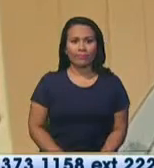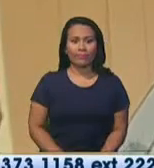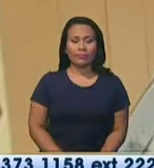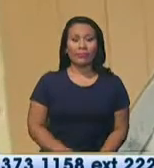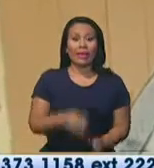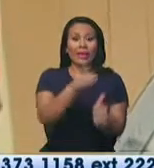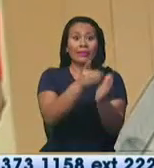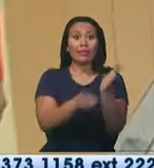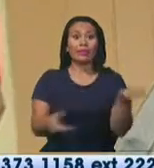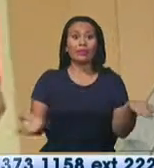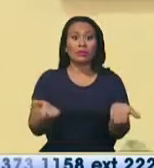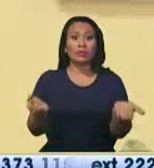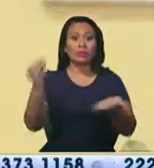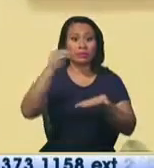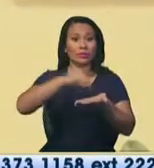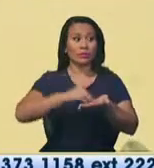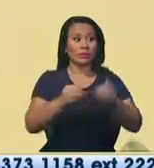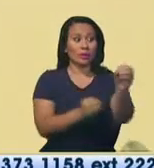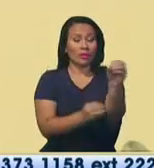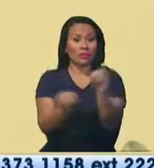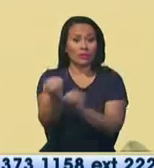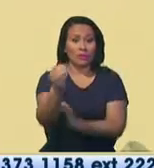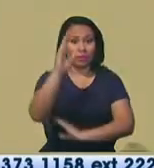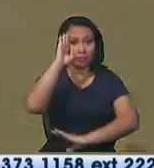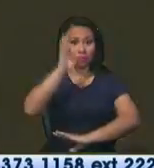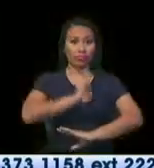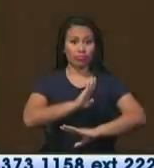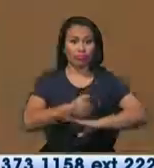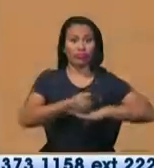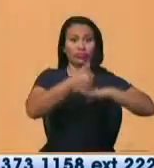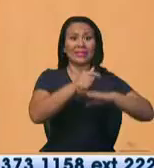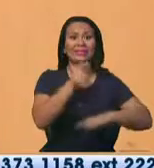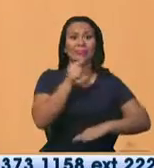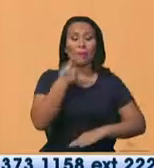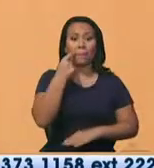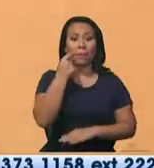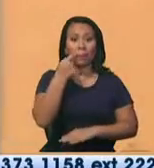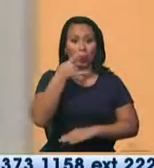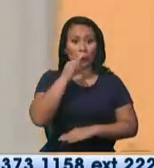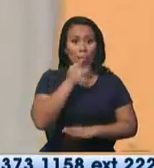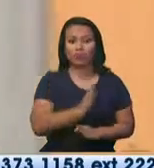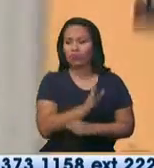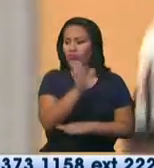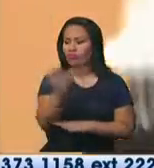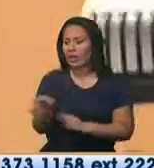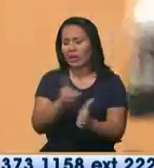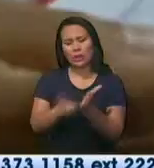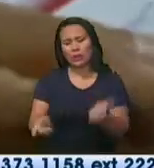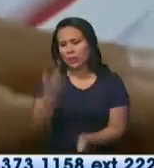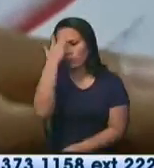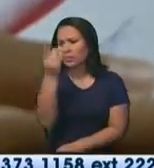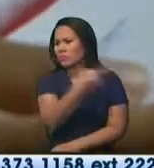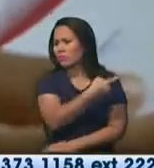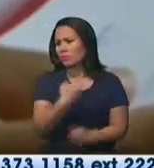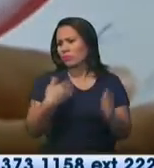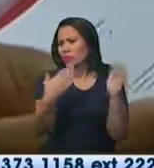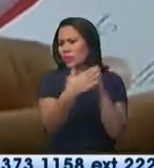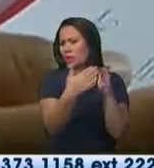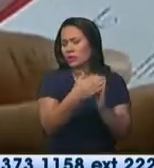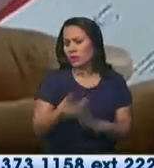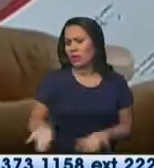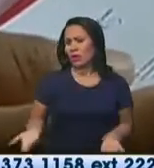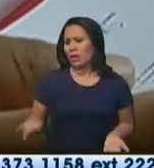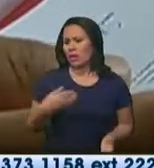La denuncia fue puesta en la fiscalía por parte del progenitor del pequeño. En ella narra que el niño debió quedarse en casa